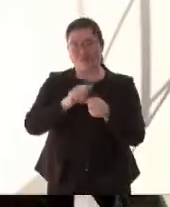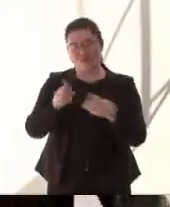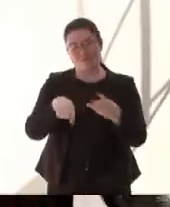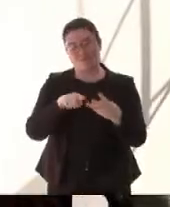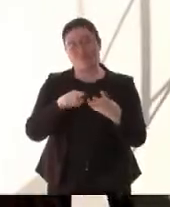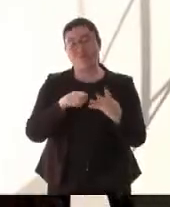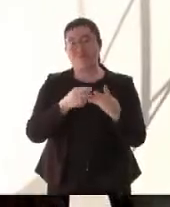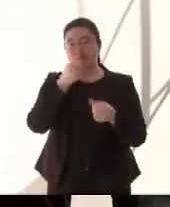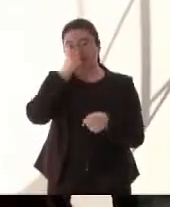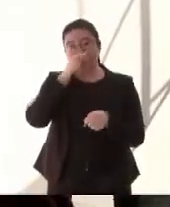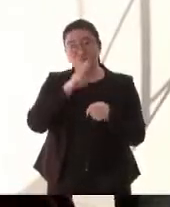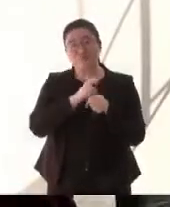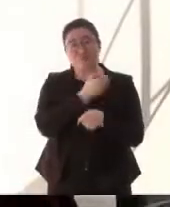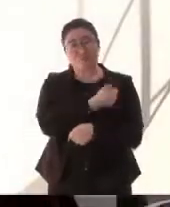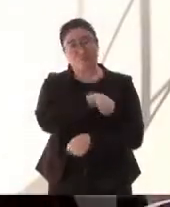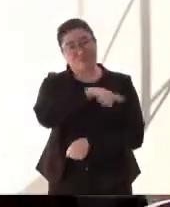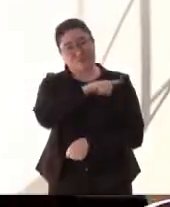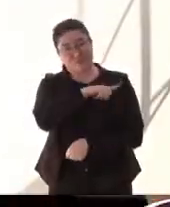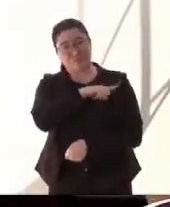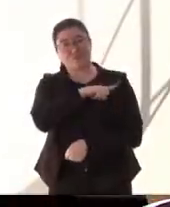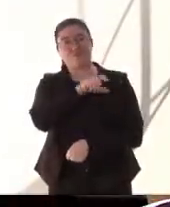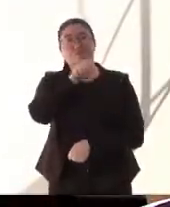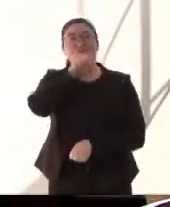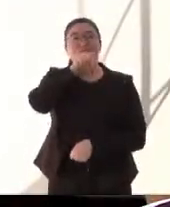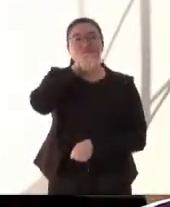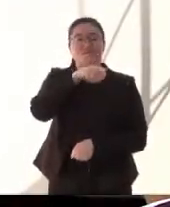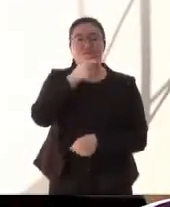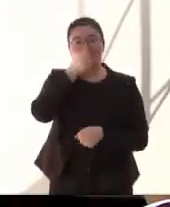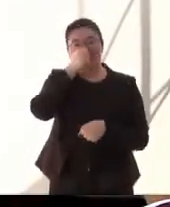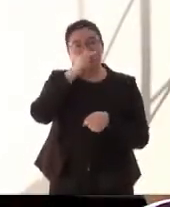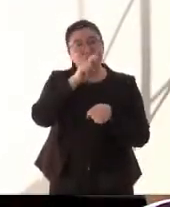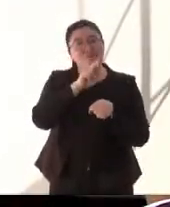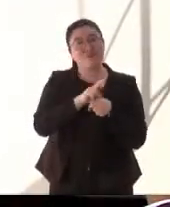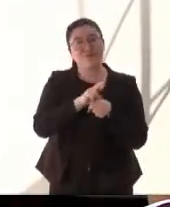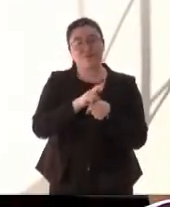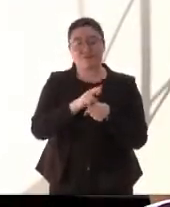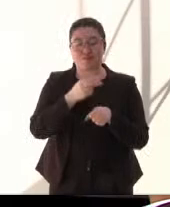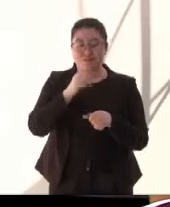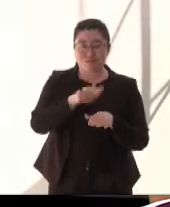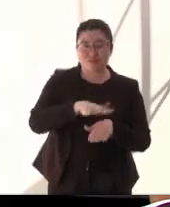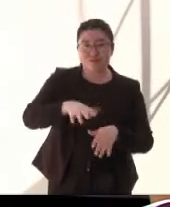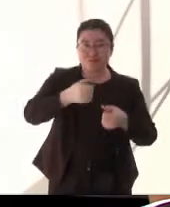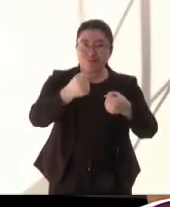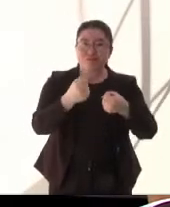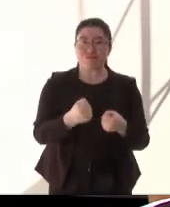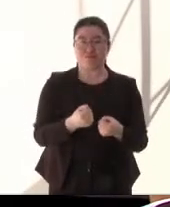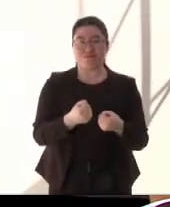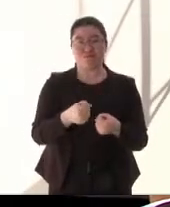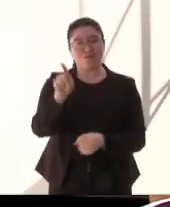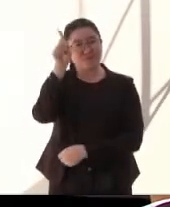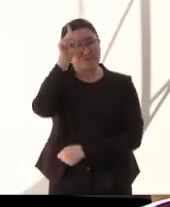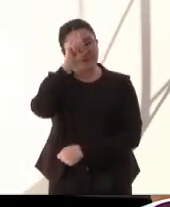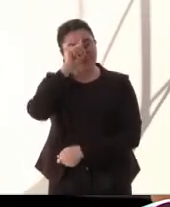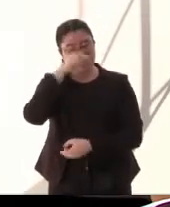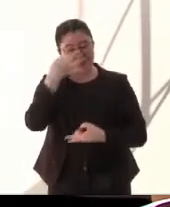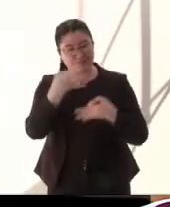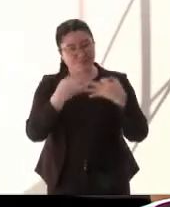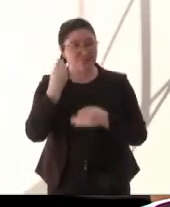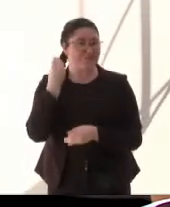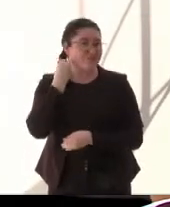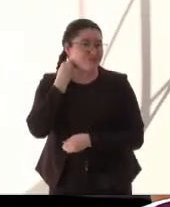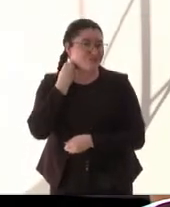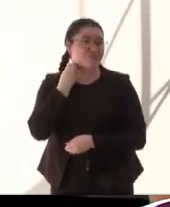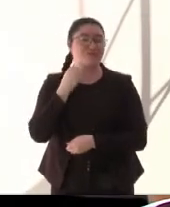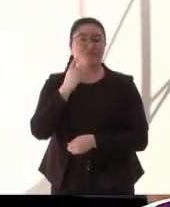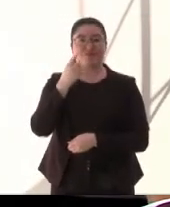de Salud, de la Secretaría de Seguridad Ciudadana, de la Consejería Jurídica y de Servicios Legales, del